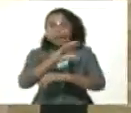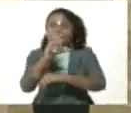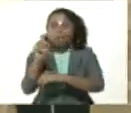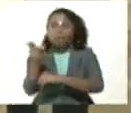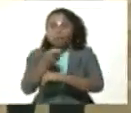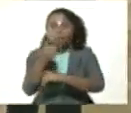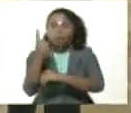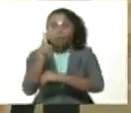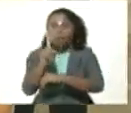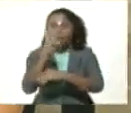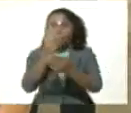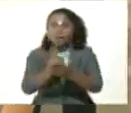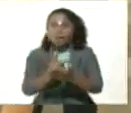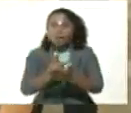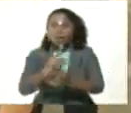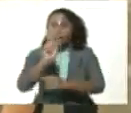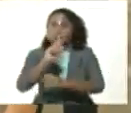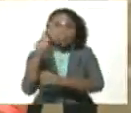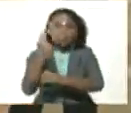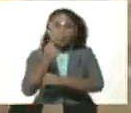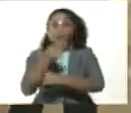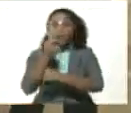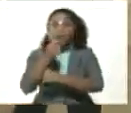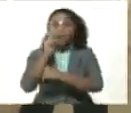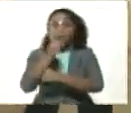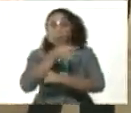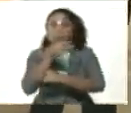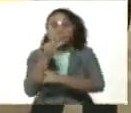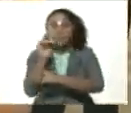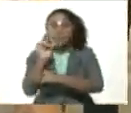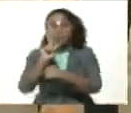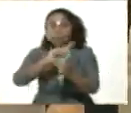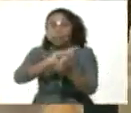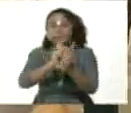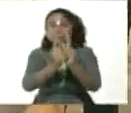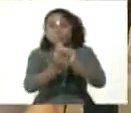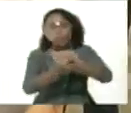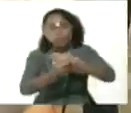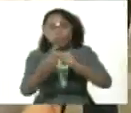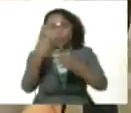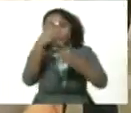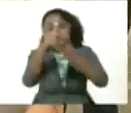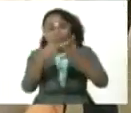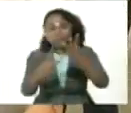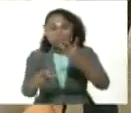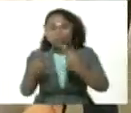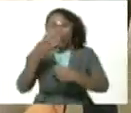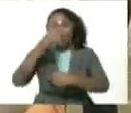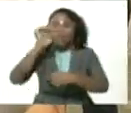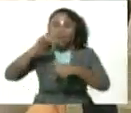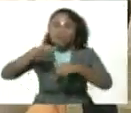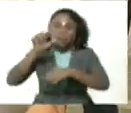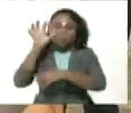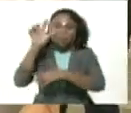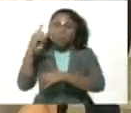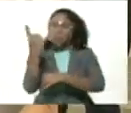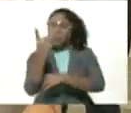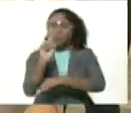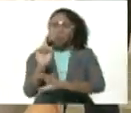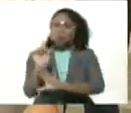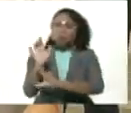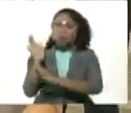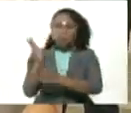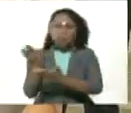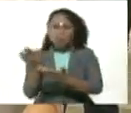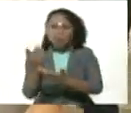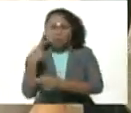y el de 1 kilo. No solo la calidad del café, combinación de varios cafés del país, ¿no? No solo es eso,